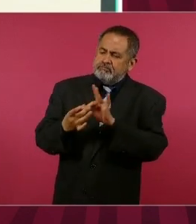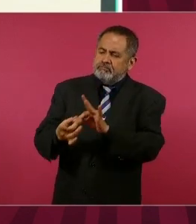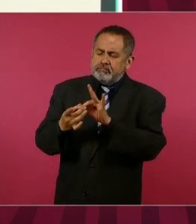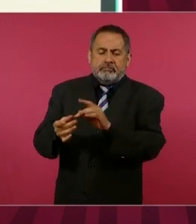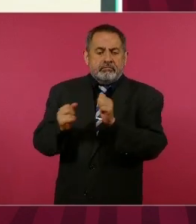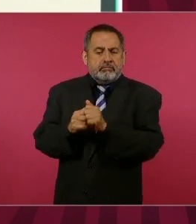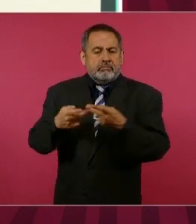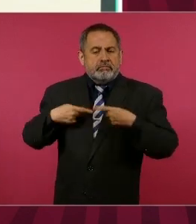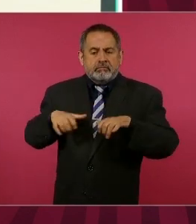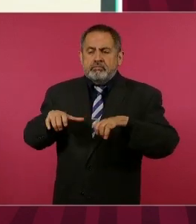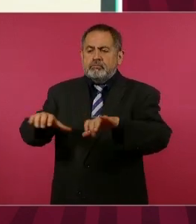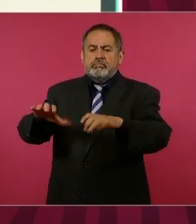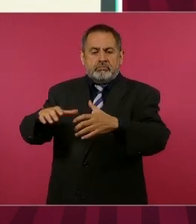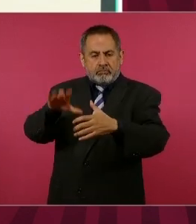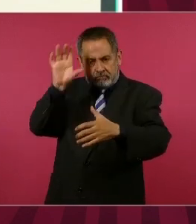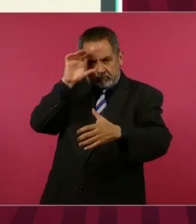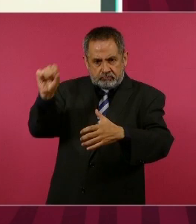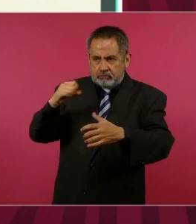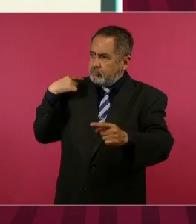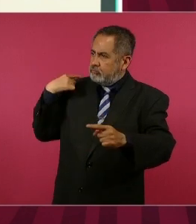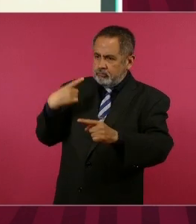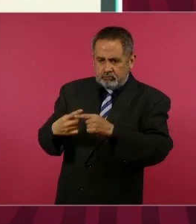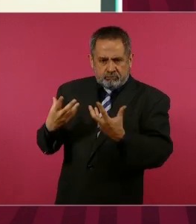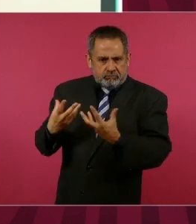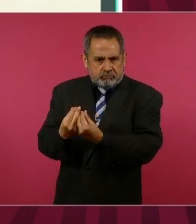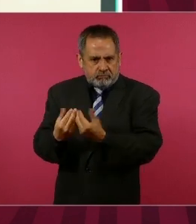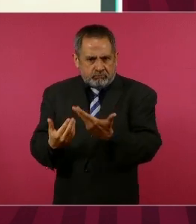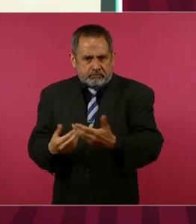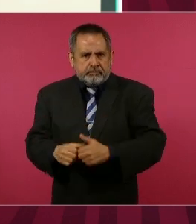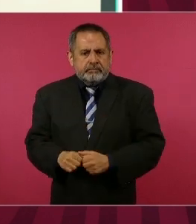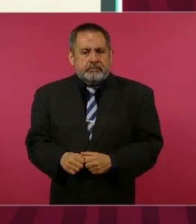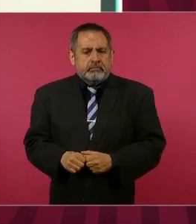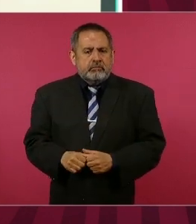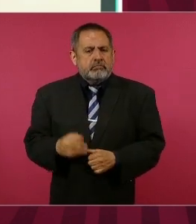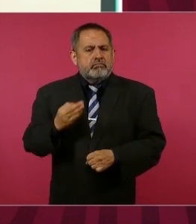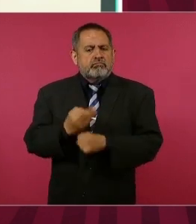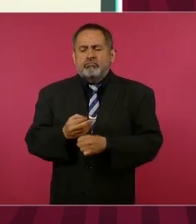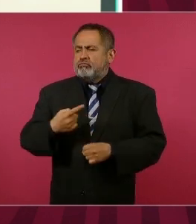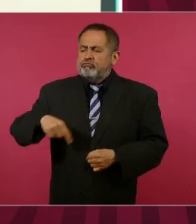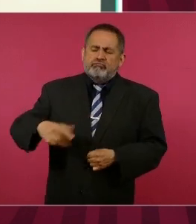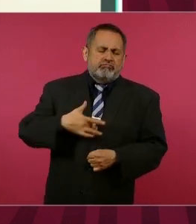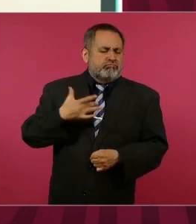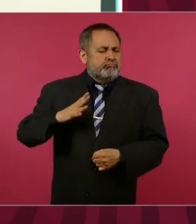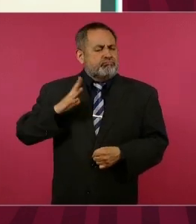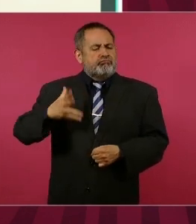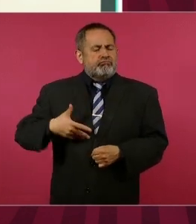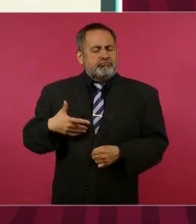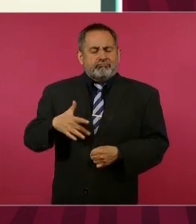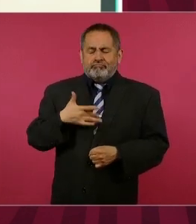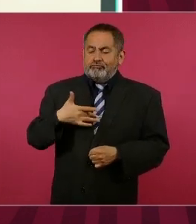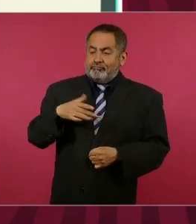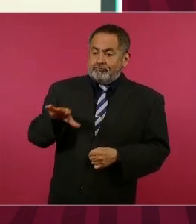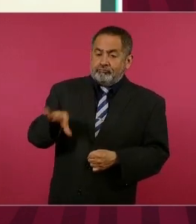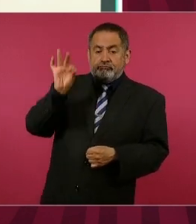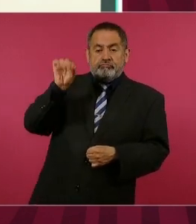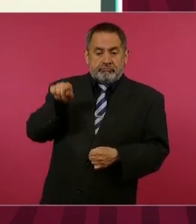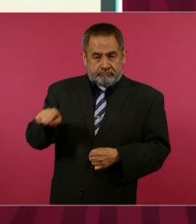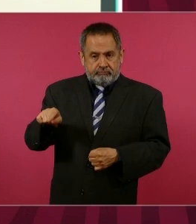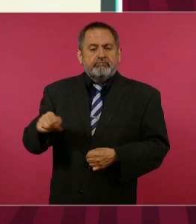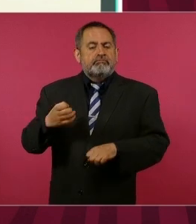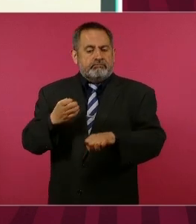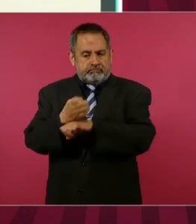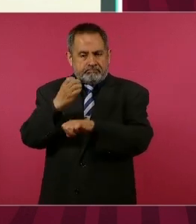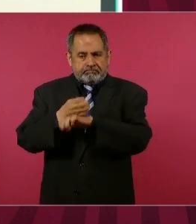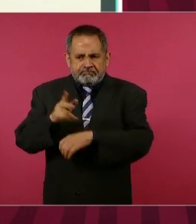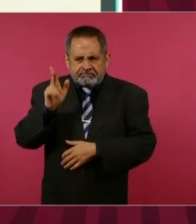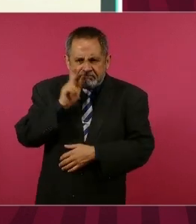hacia el pueblo de Morelos durante toda su gestión. Estamos orgullosos por haber sido elegidos como uno de los estados